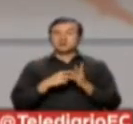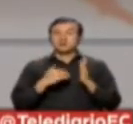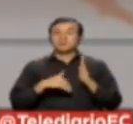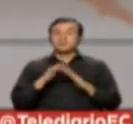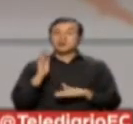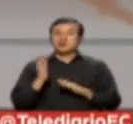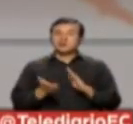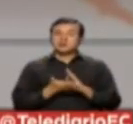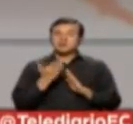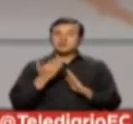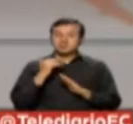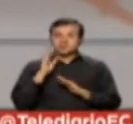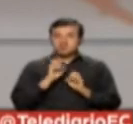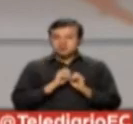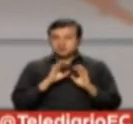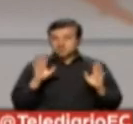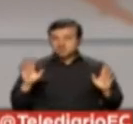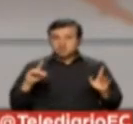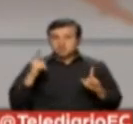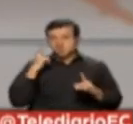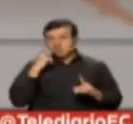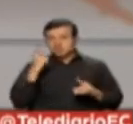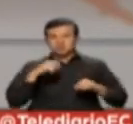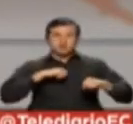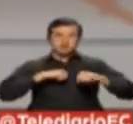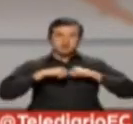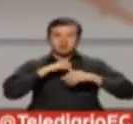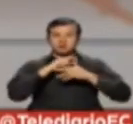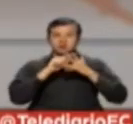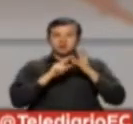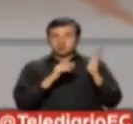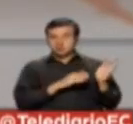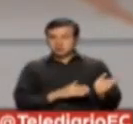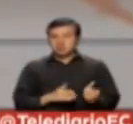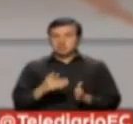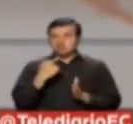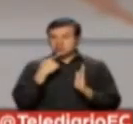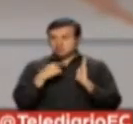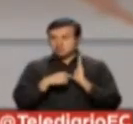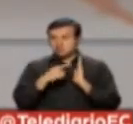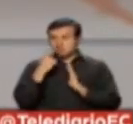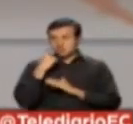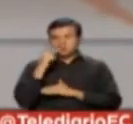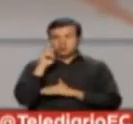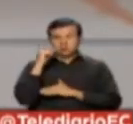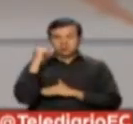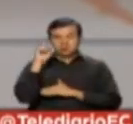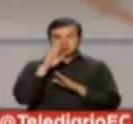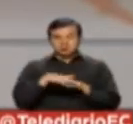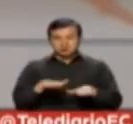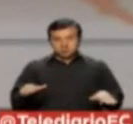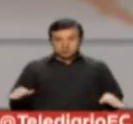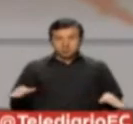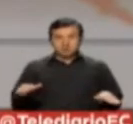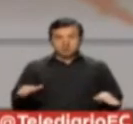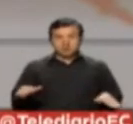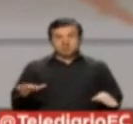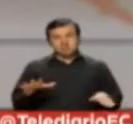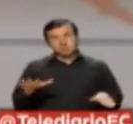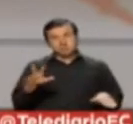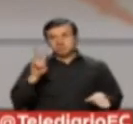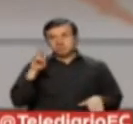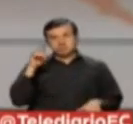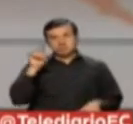aumentando también las coberturas no solamente el crecimiento vegetativo sino las coberturas como ven hablamos de 2 millones estudiantes realidad va a ser un poco más